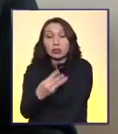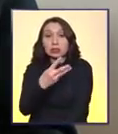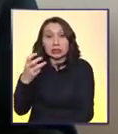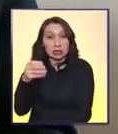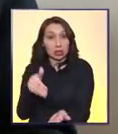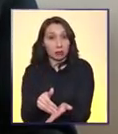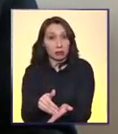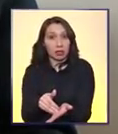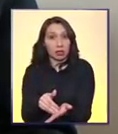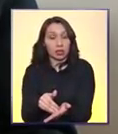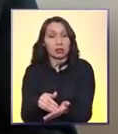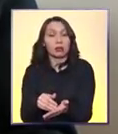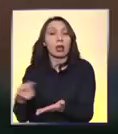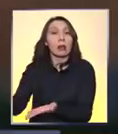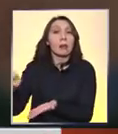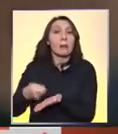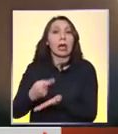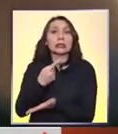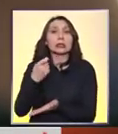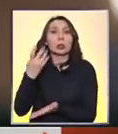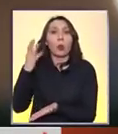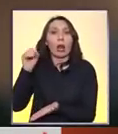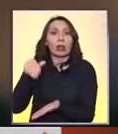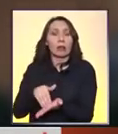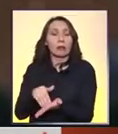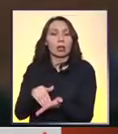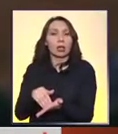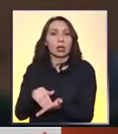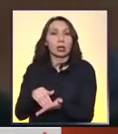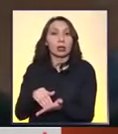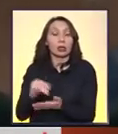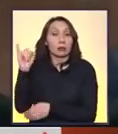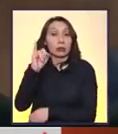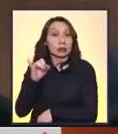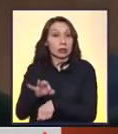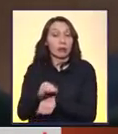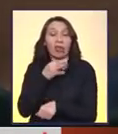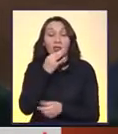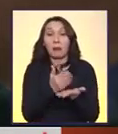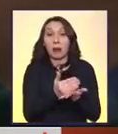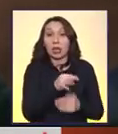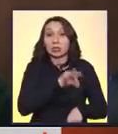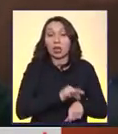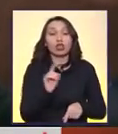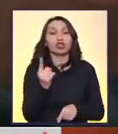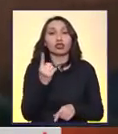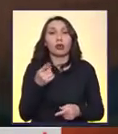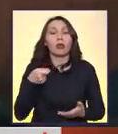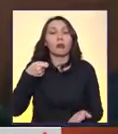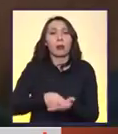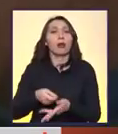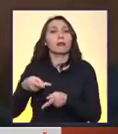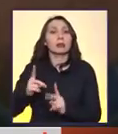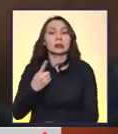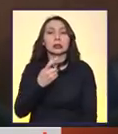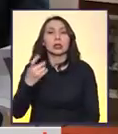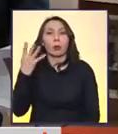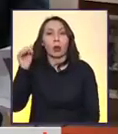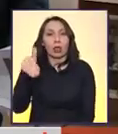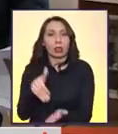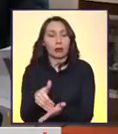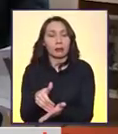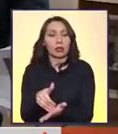7.800.000, de los cuales me cubre 140 mil pesos. La respuesta de su ISAPRE es que su plan de salud solo le cubre 140 mil pesos. Dice